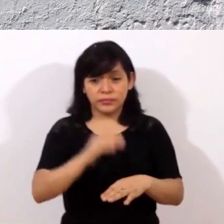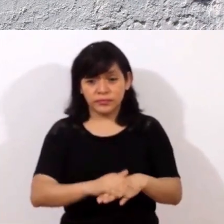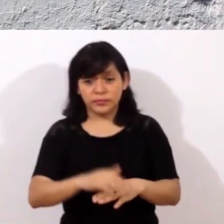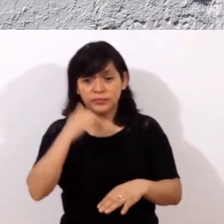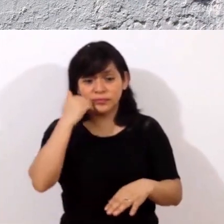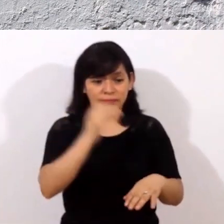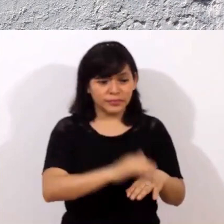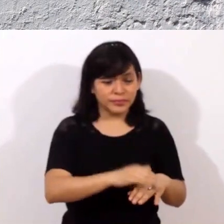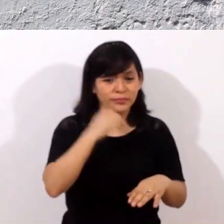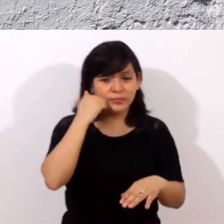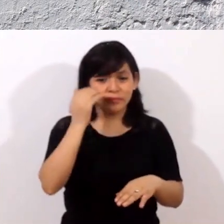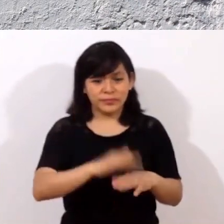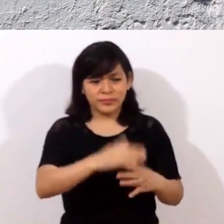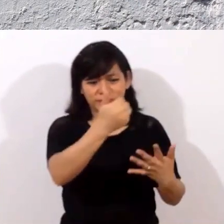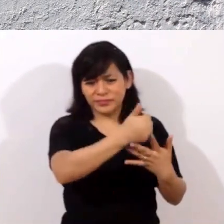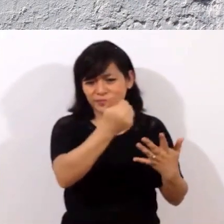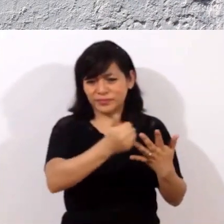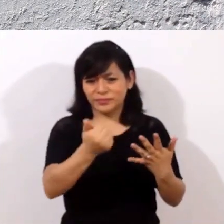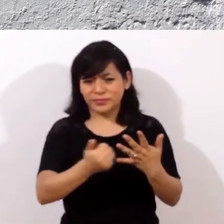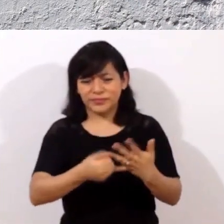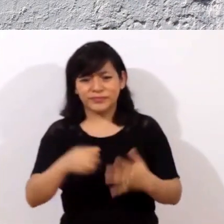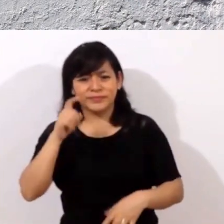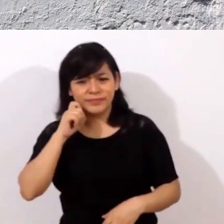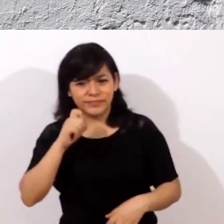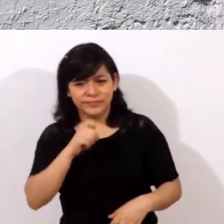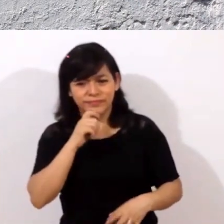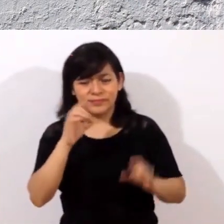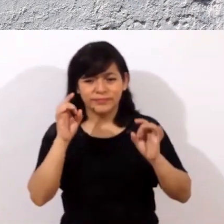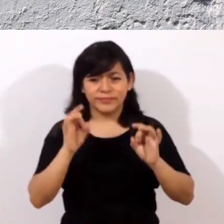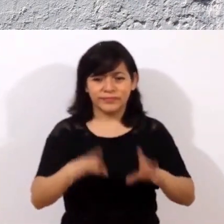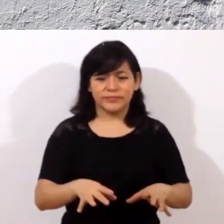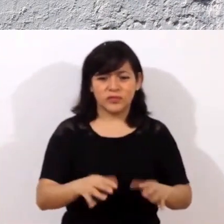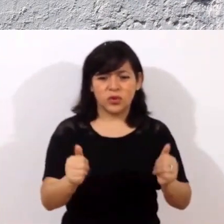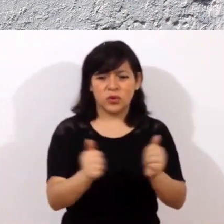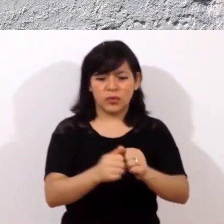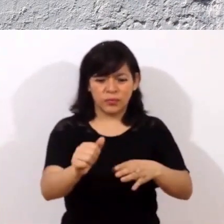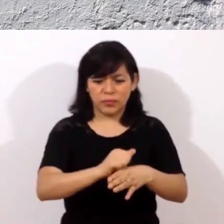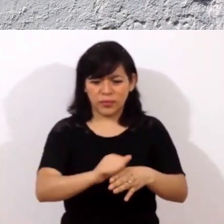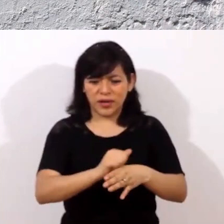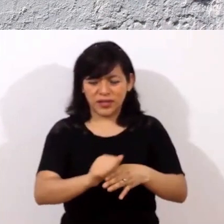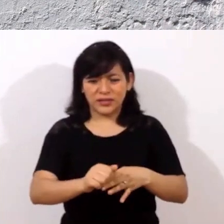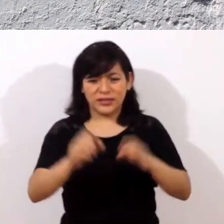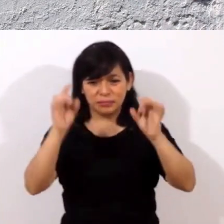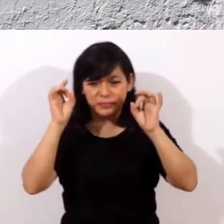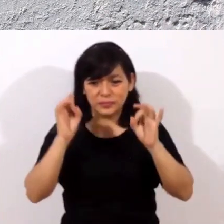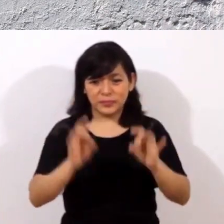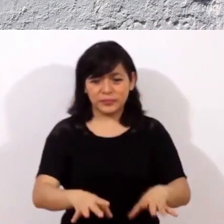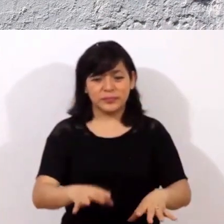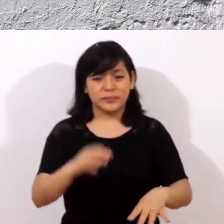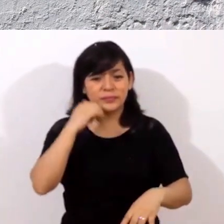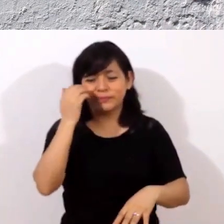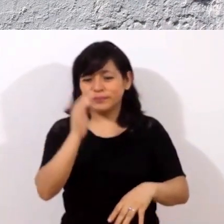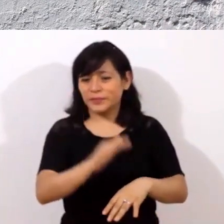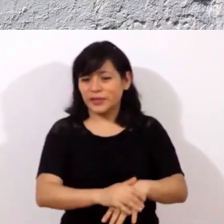mantenían y se prostituían sexualmente, con prácticas groseras de inmoralidad,